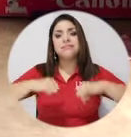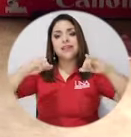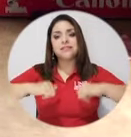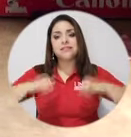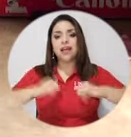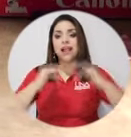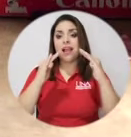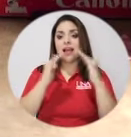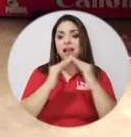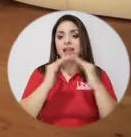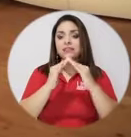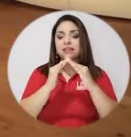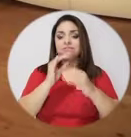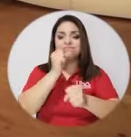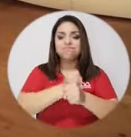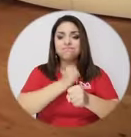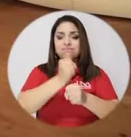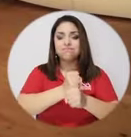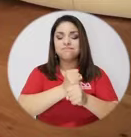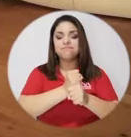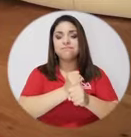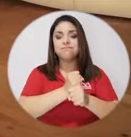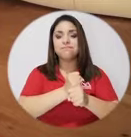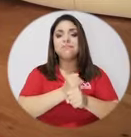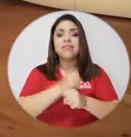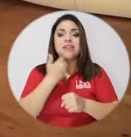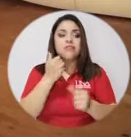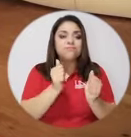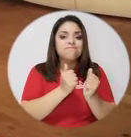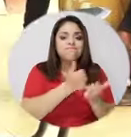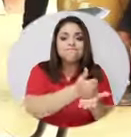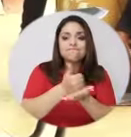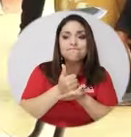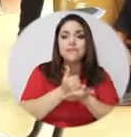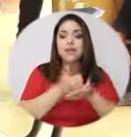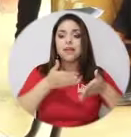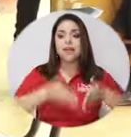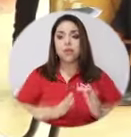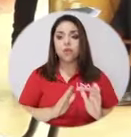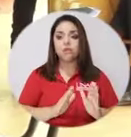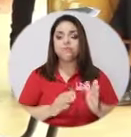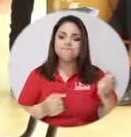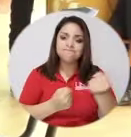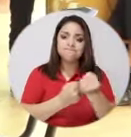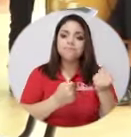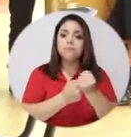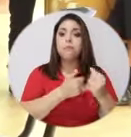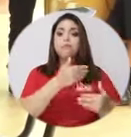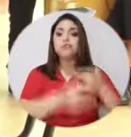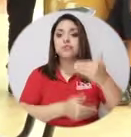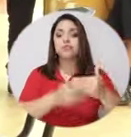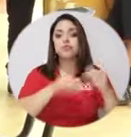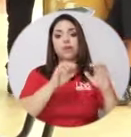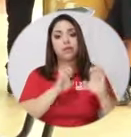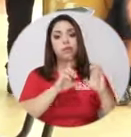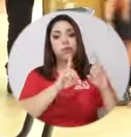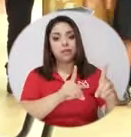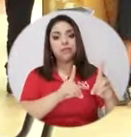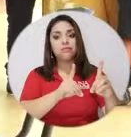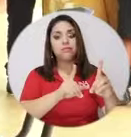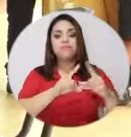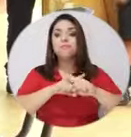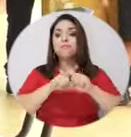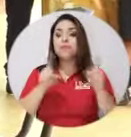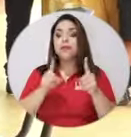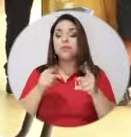de estar allí con sus hijos y de poder cofacilitar su proceso educativo. Entonces, ¿qué es el